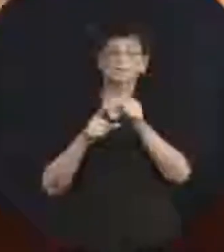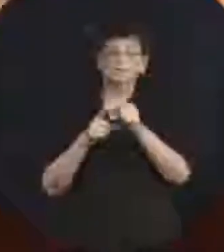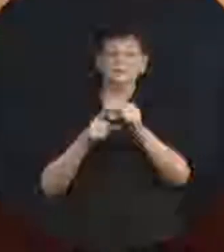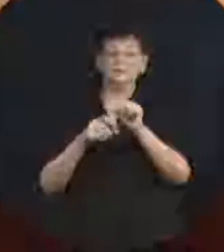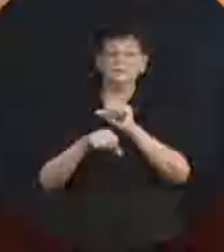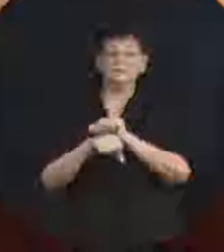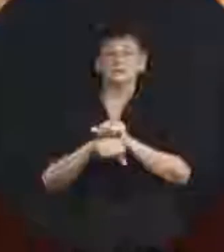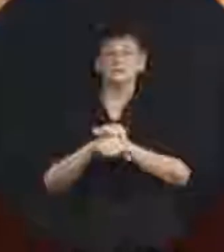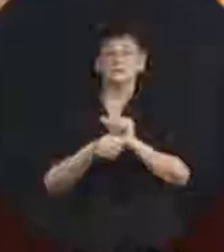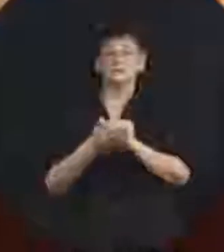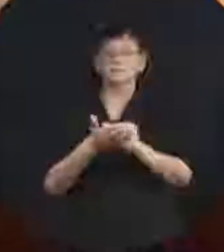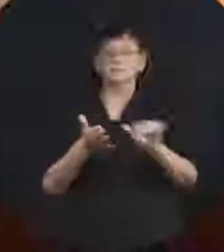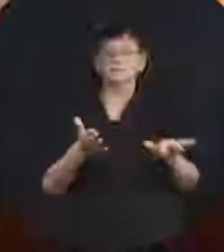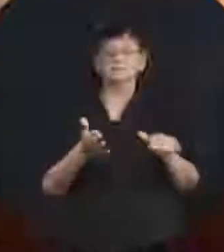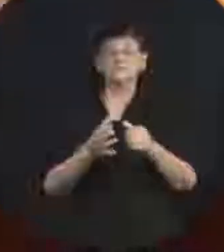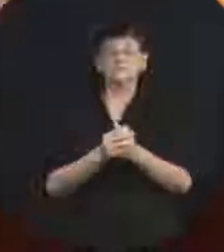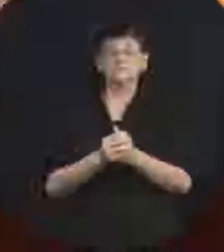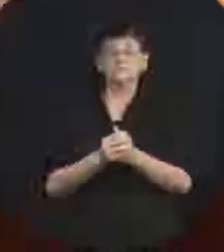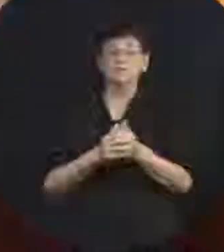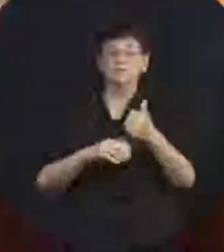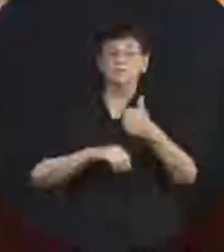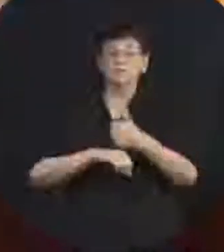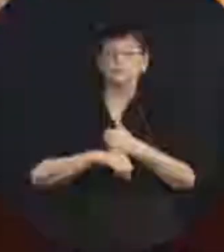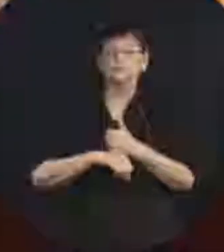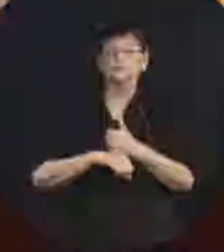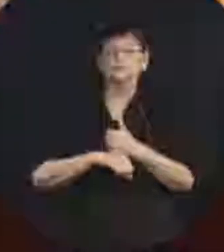pensamiento, palabra, obra y omisión.